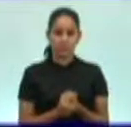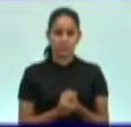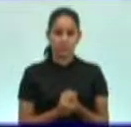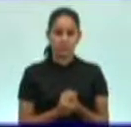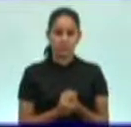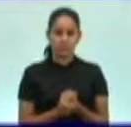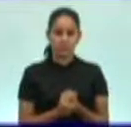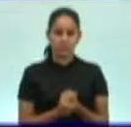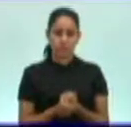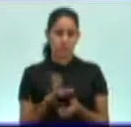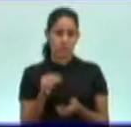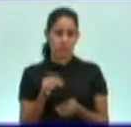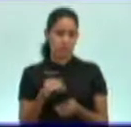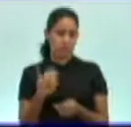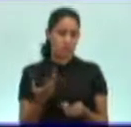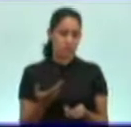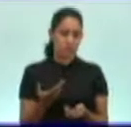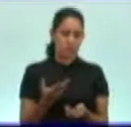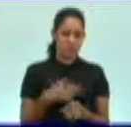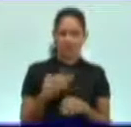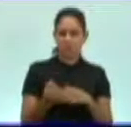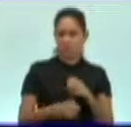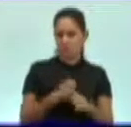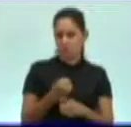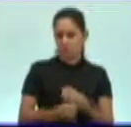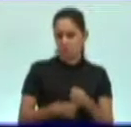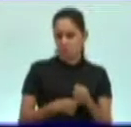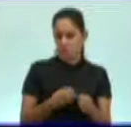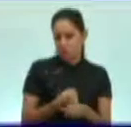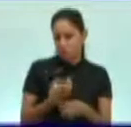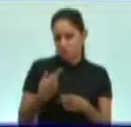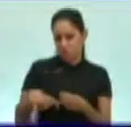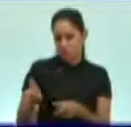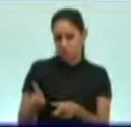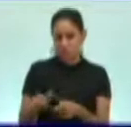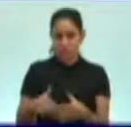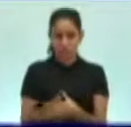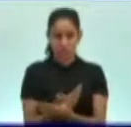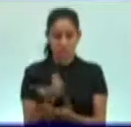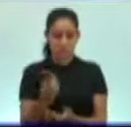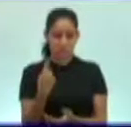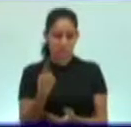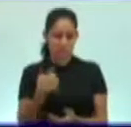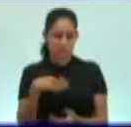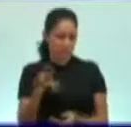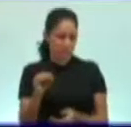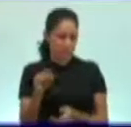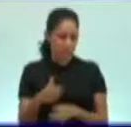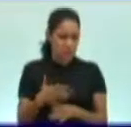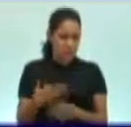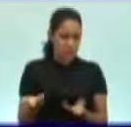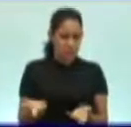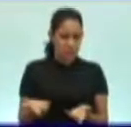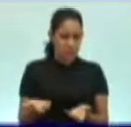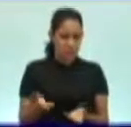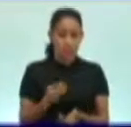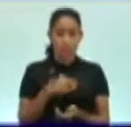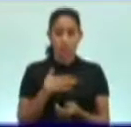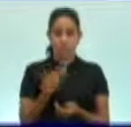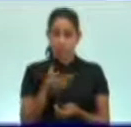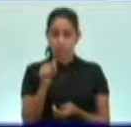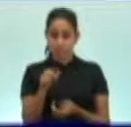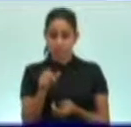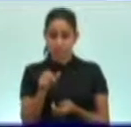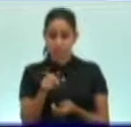a otros usos de los símbolos nacionales, estamos hablando cómo ellos